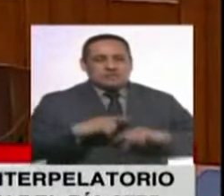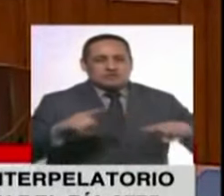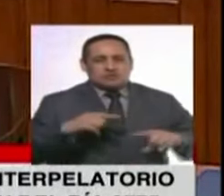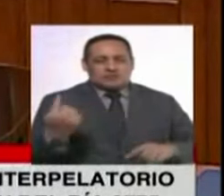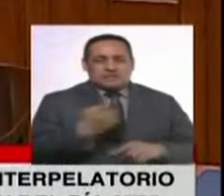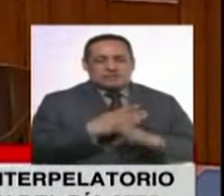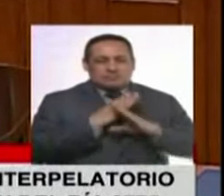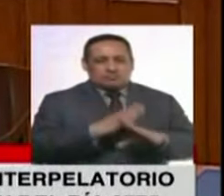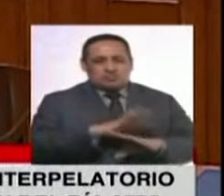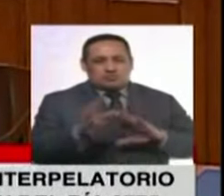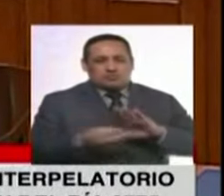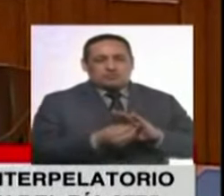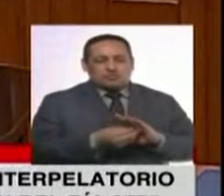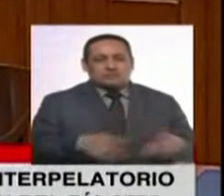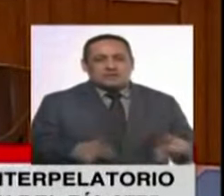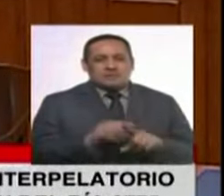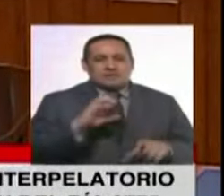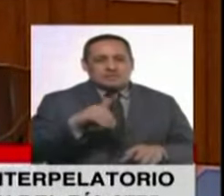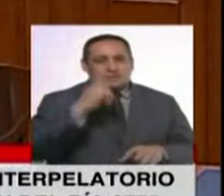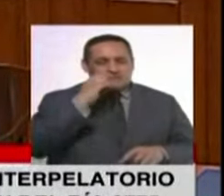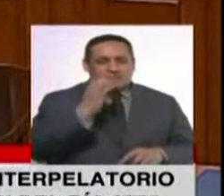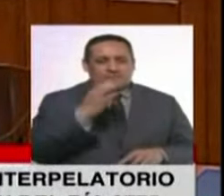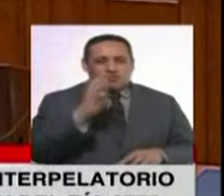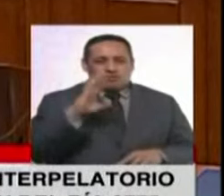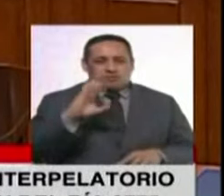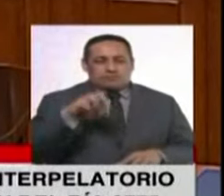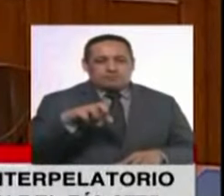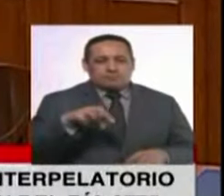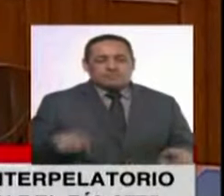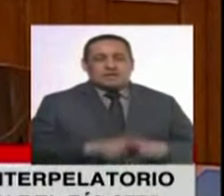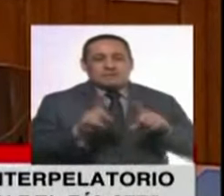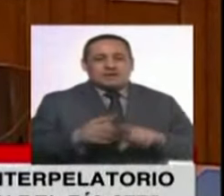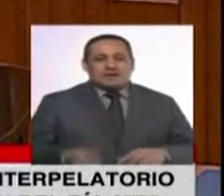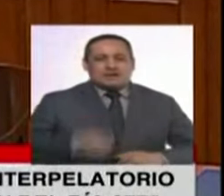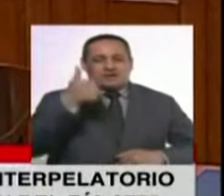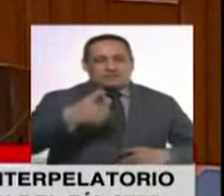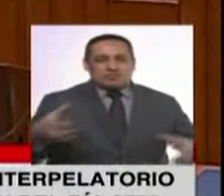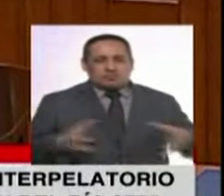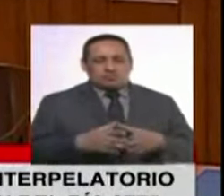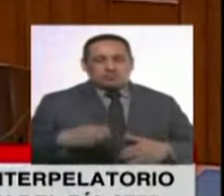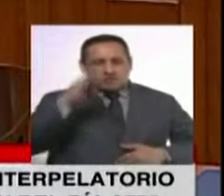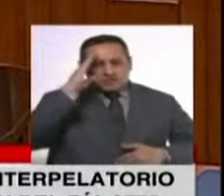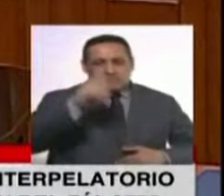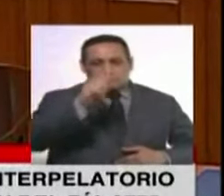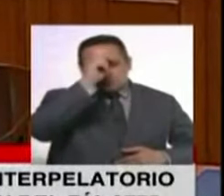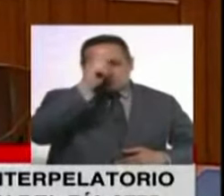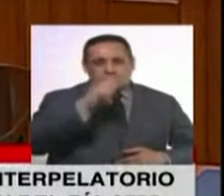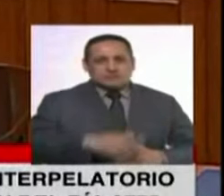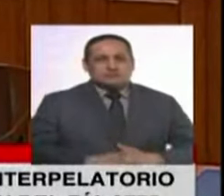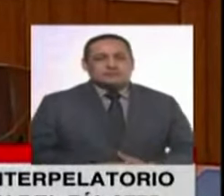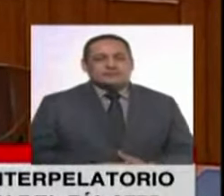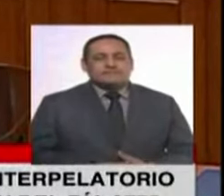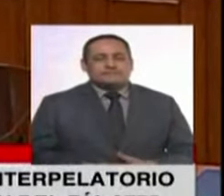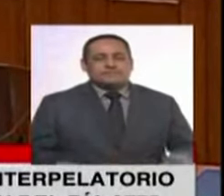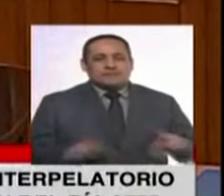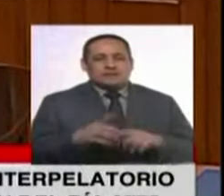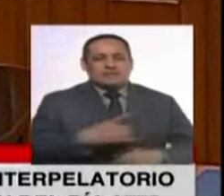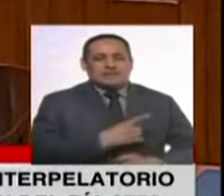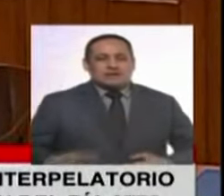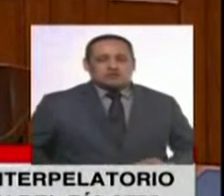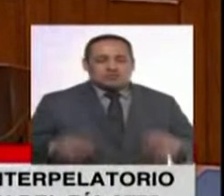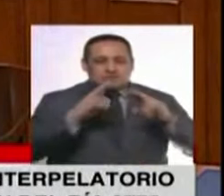dirección contra la corrupción dijo corro fue jefe del frente policial tumbes fue